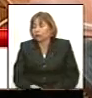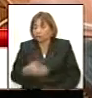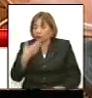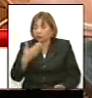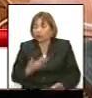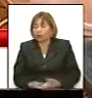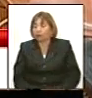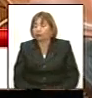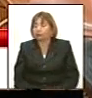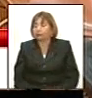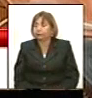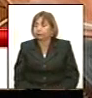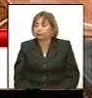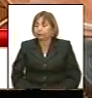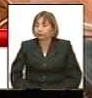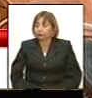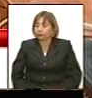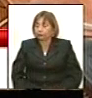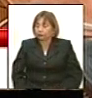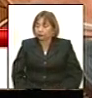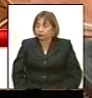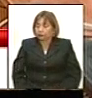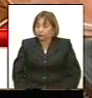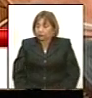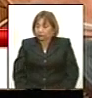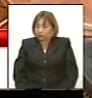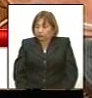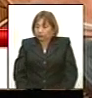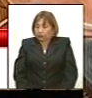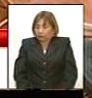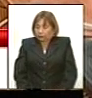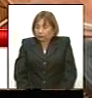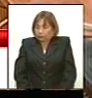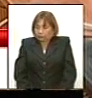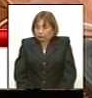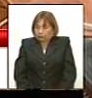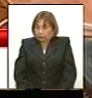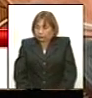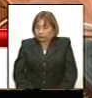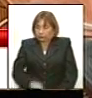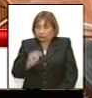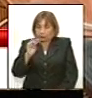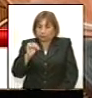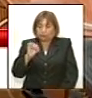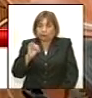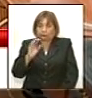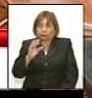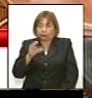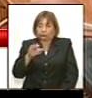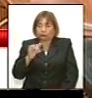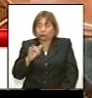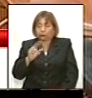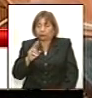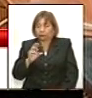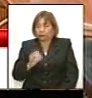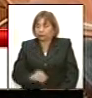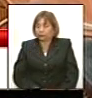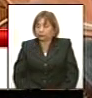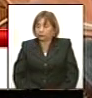Presidenta. Gracias, congresista Letona. Congresista Miyashiro, tiene el uso de la palabra.